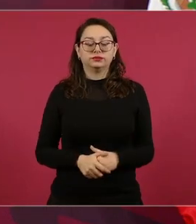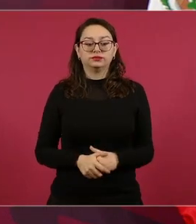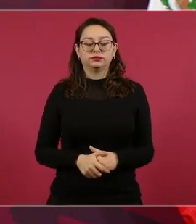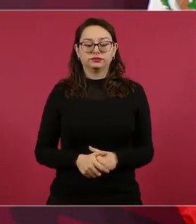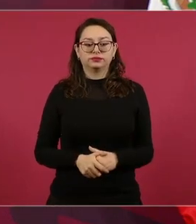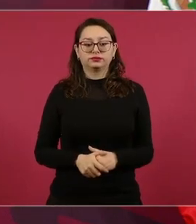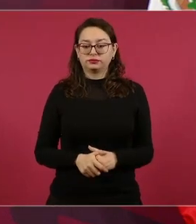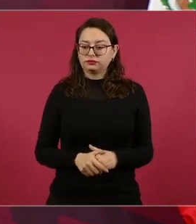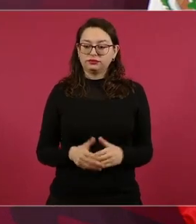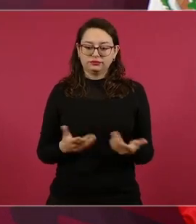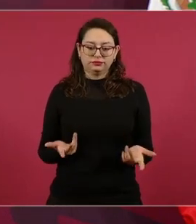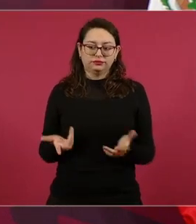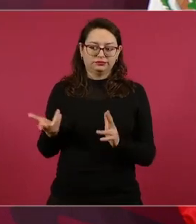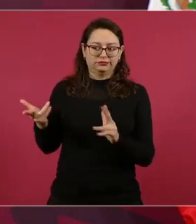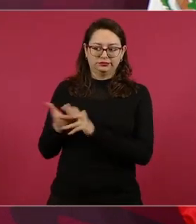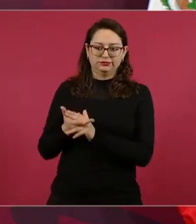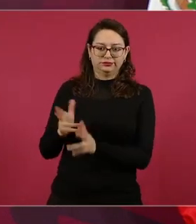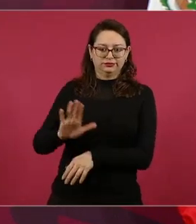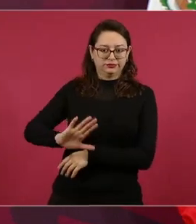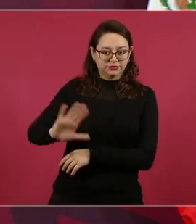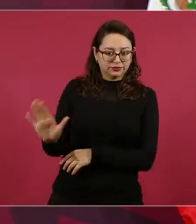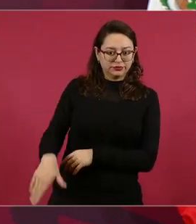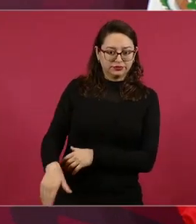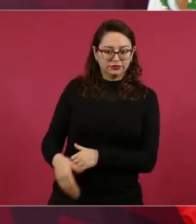de cómo lo asesinan.